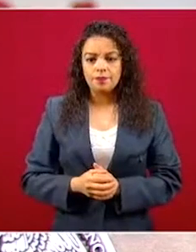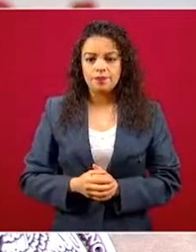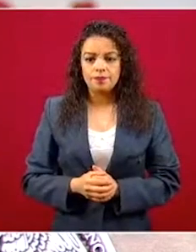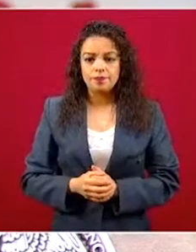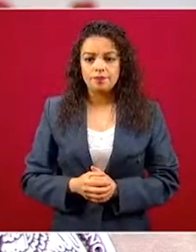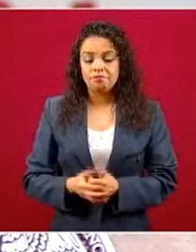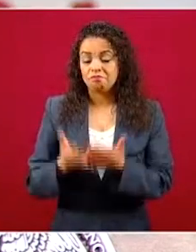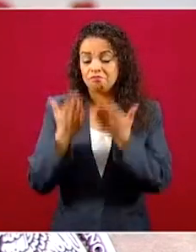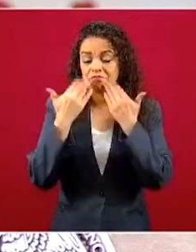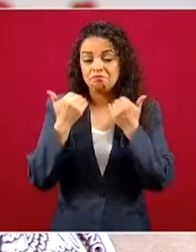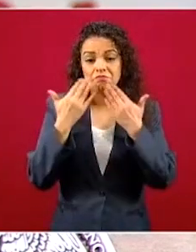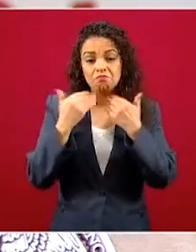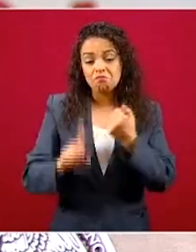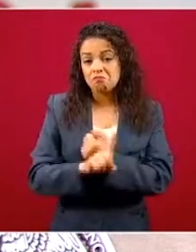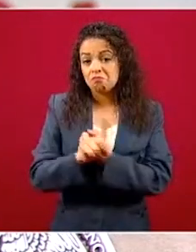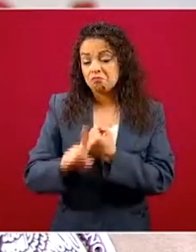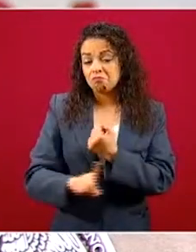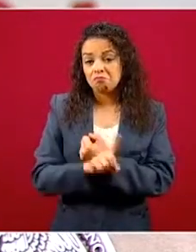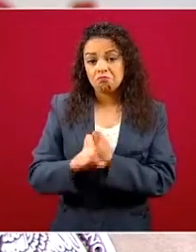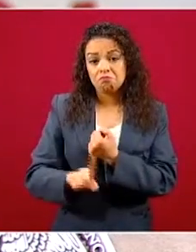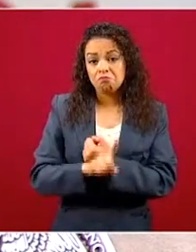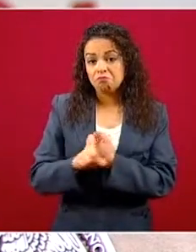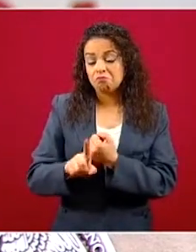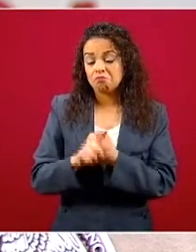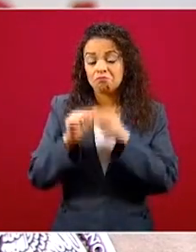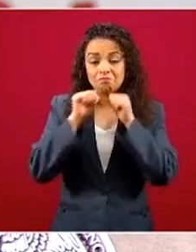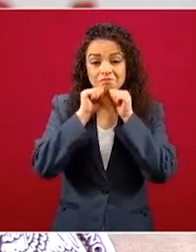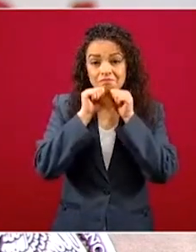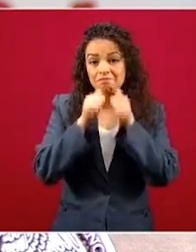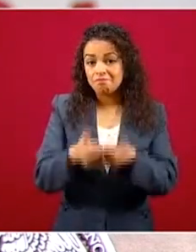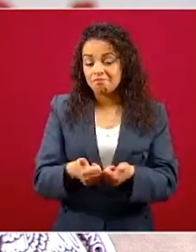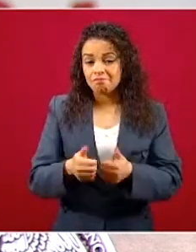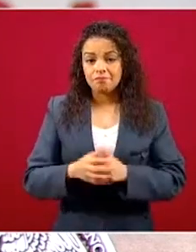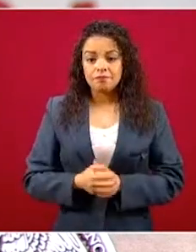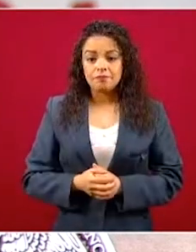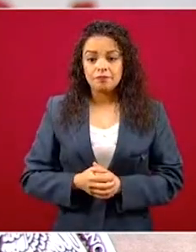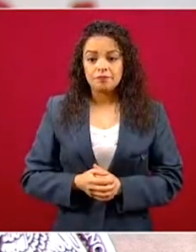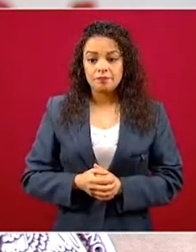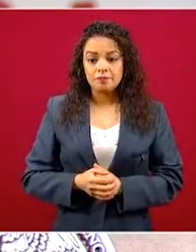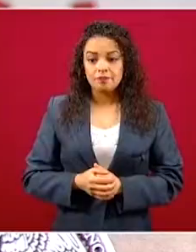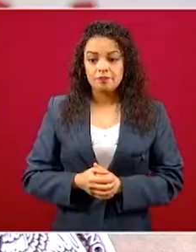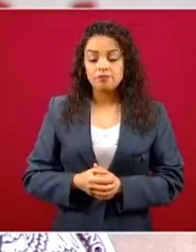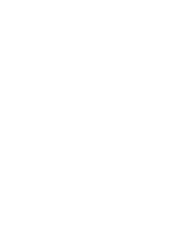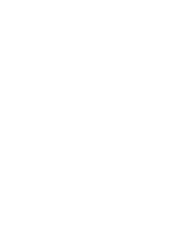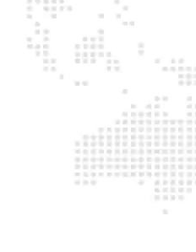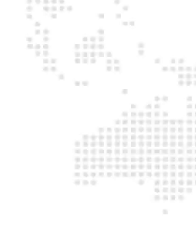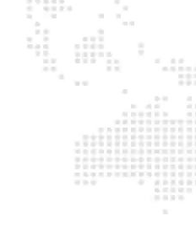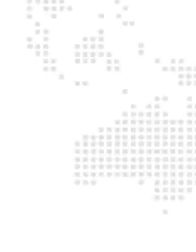ningún conflicto. Y hay constancia de ello.